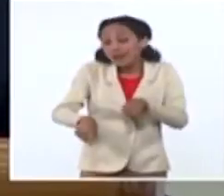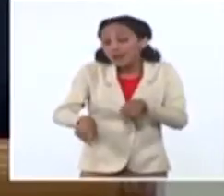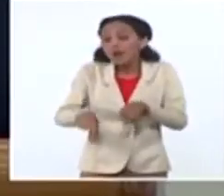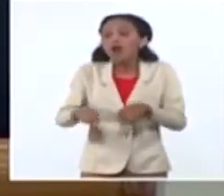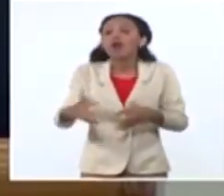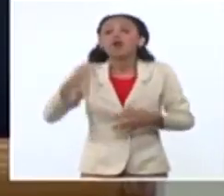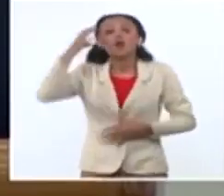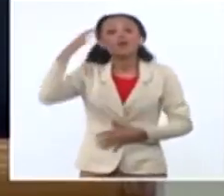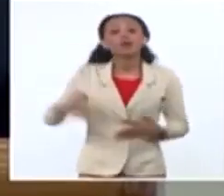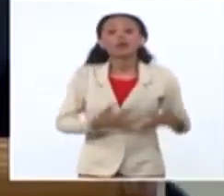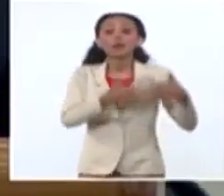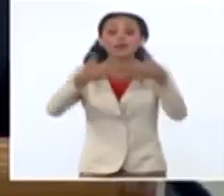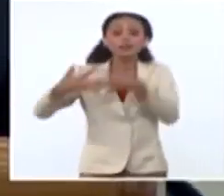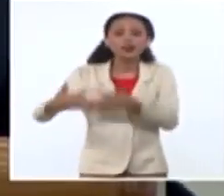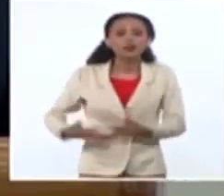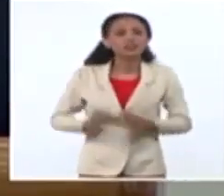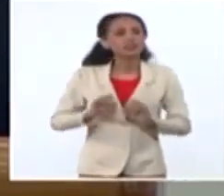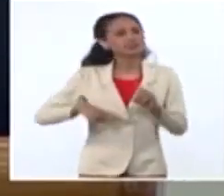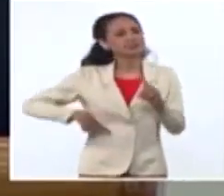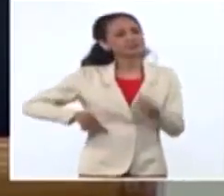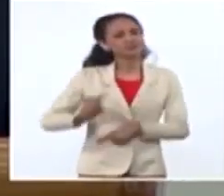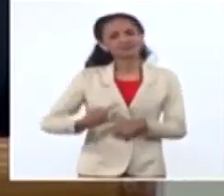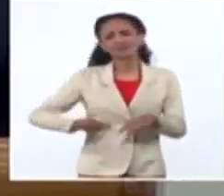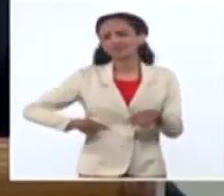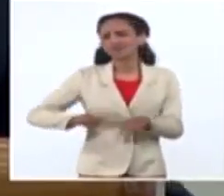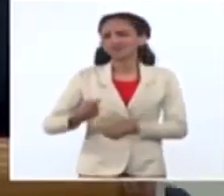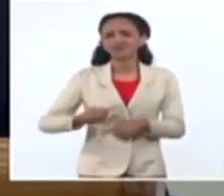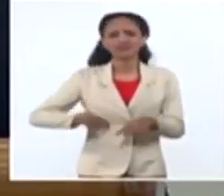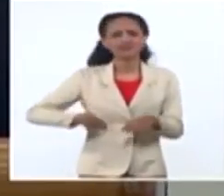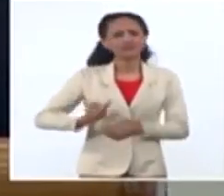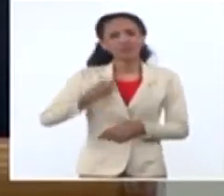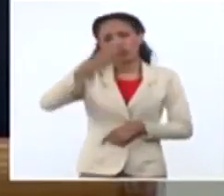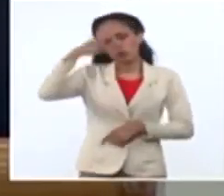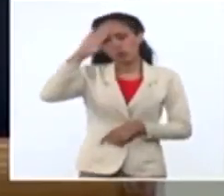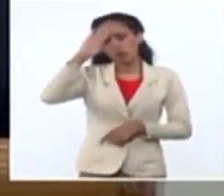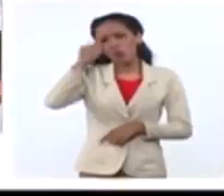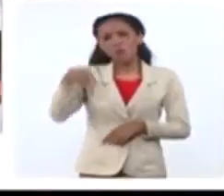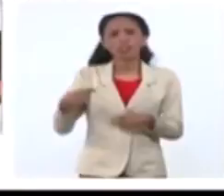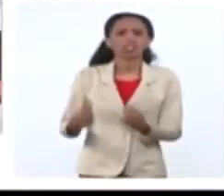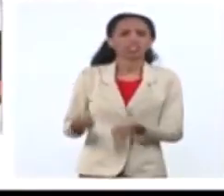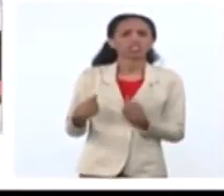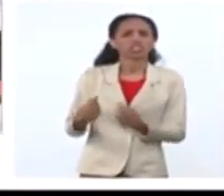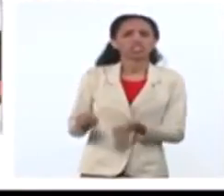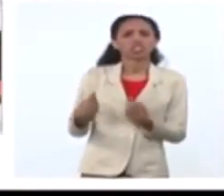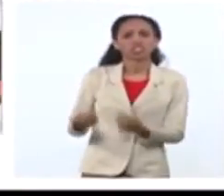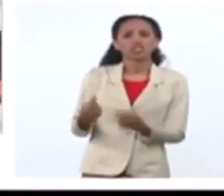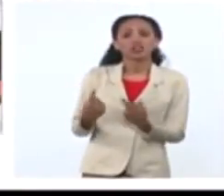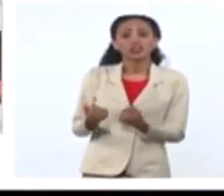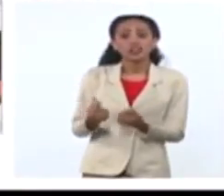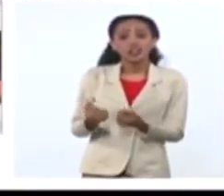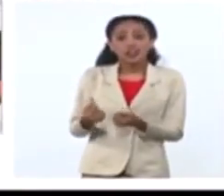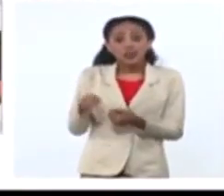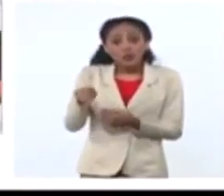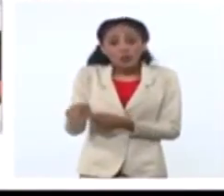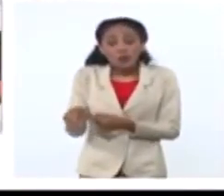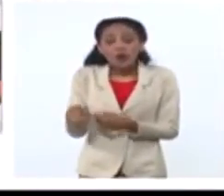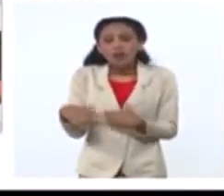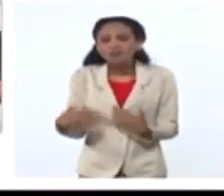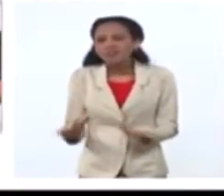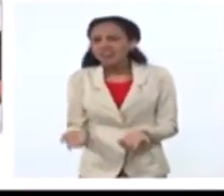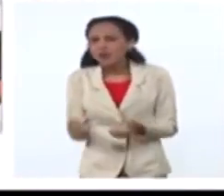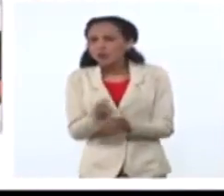sigue atacando a Cuba y despilfarrando el dinero de sus contribuyentes, porque